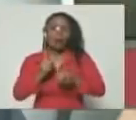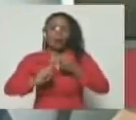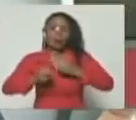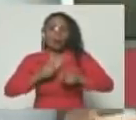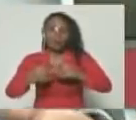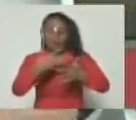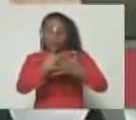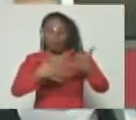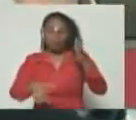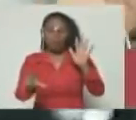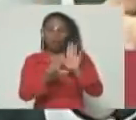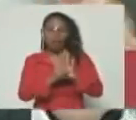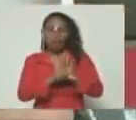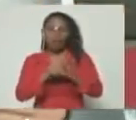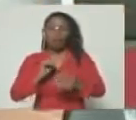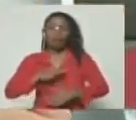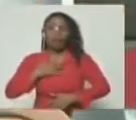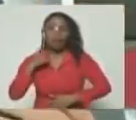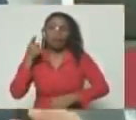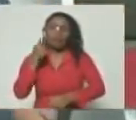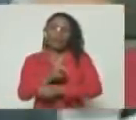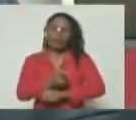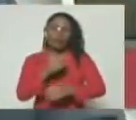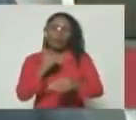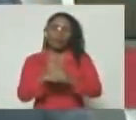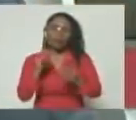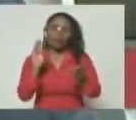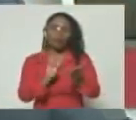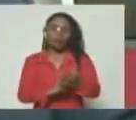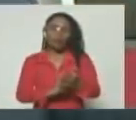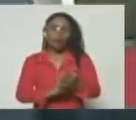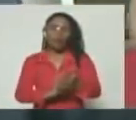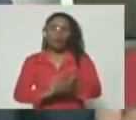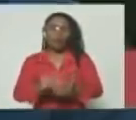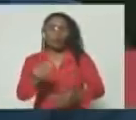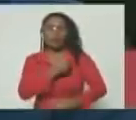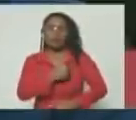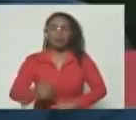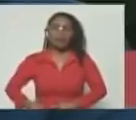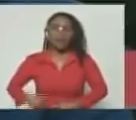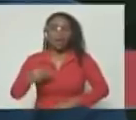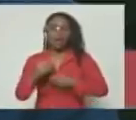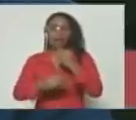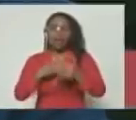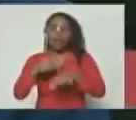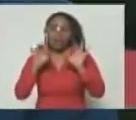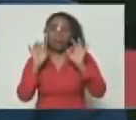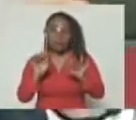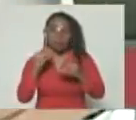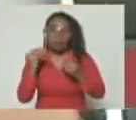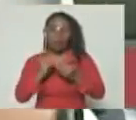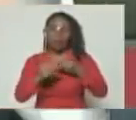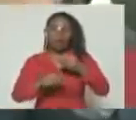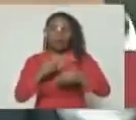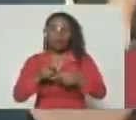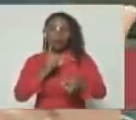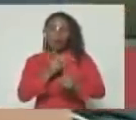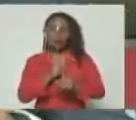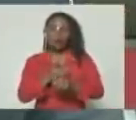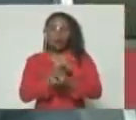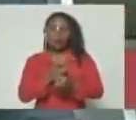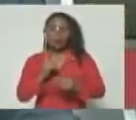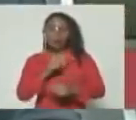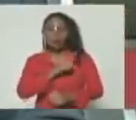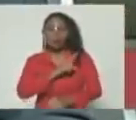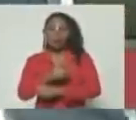textos legales, o que podía y se debía plantearle al Ejecutivo Nacional consideraciones especiales para modificar algunos decretos que